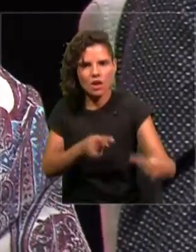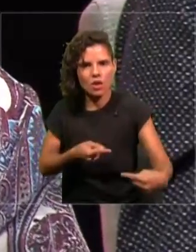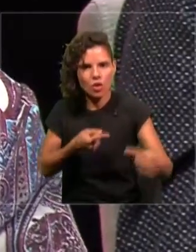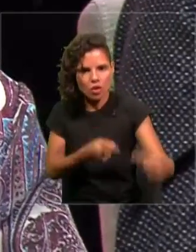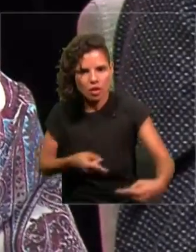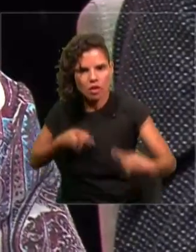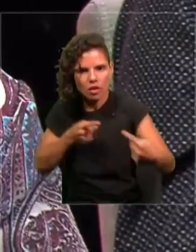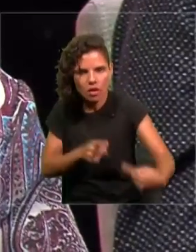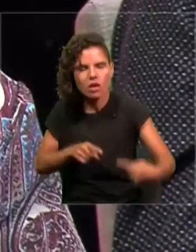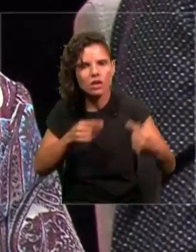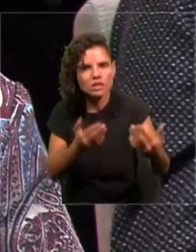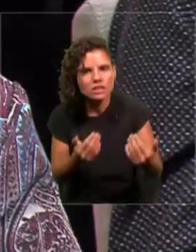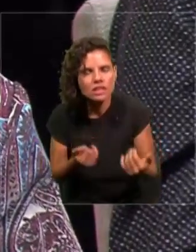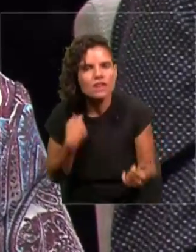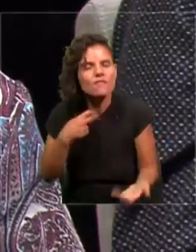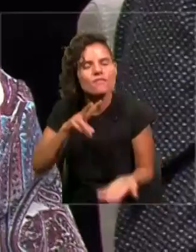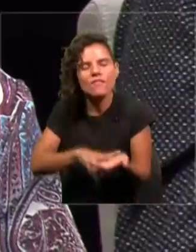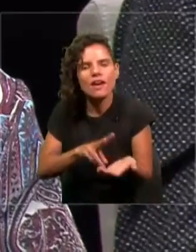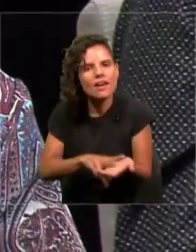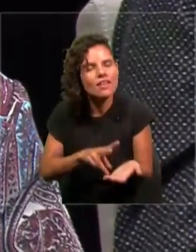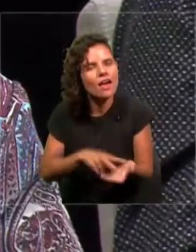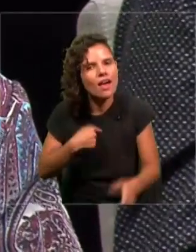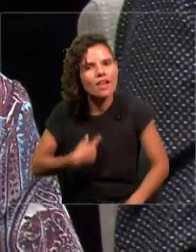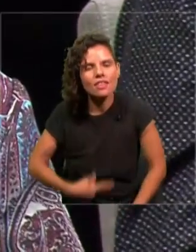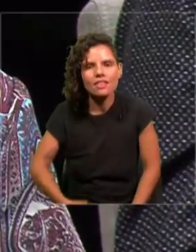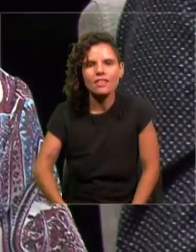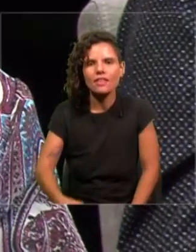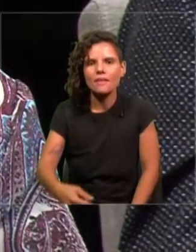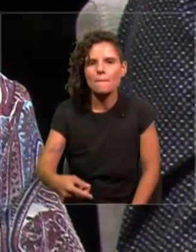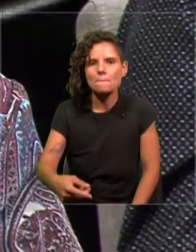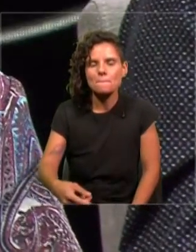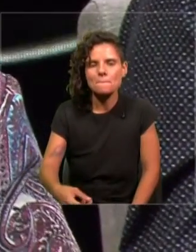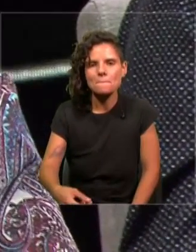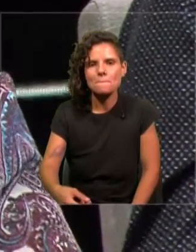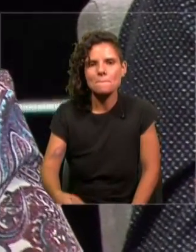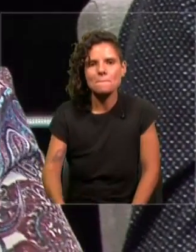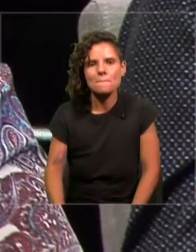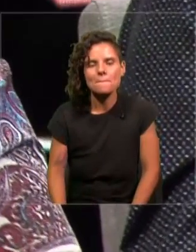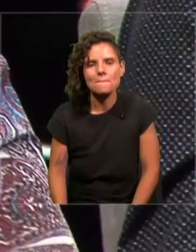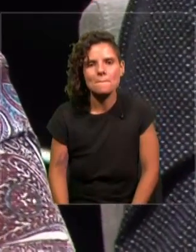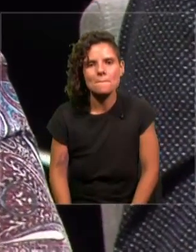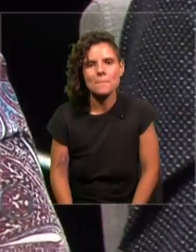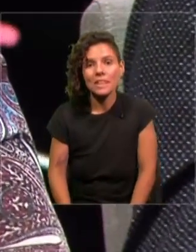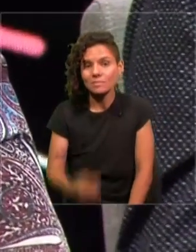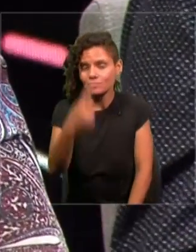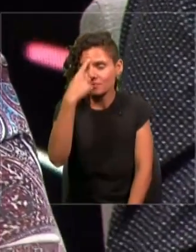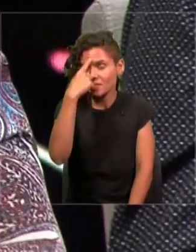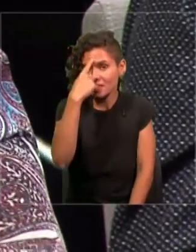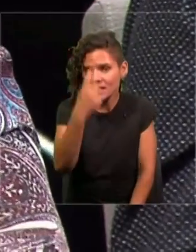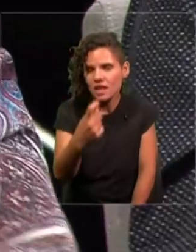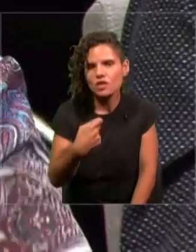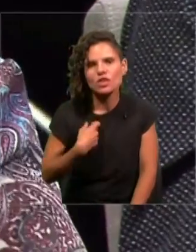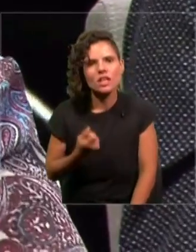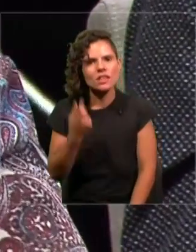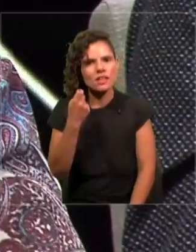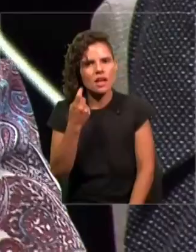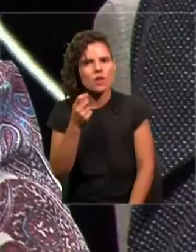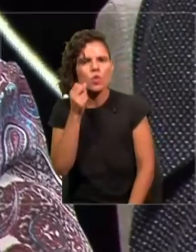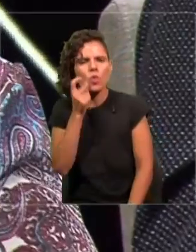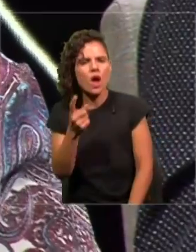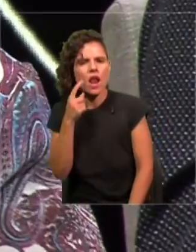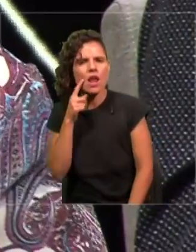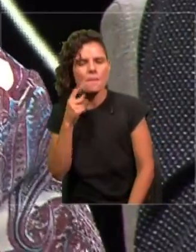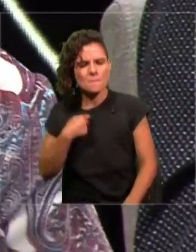efectivamente empeñarse seriamente en admitir finalmente el punto de